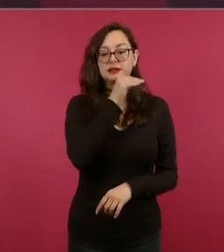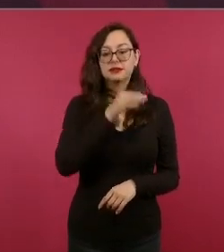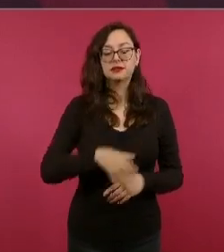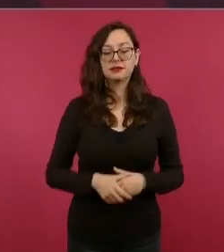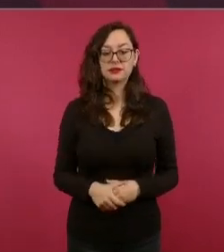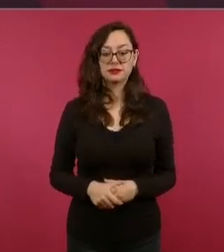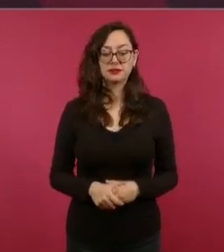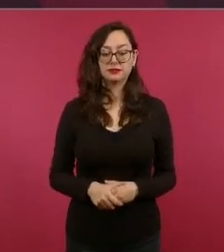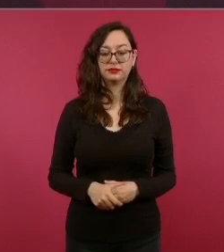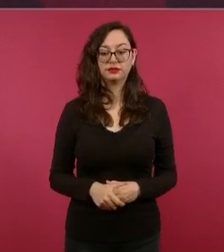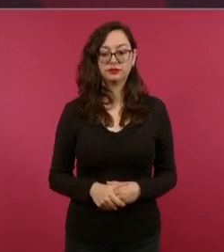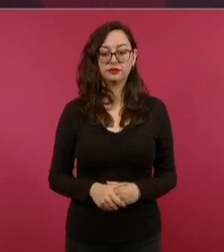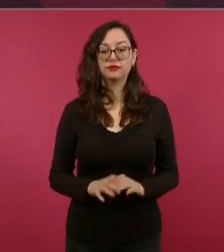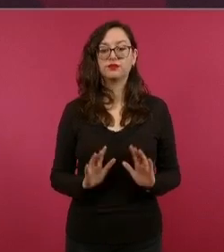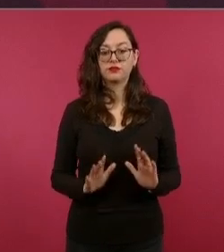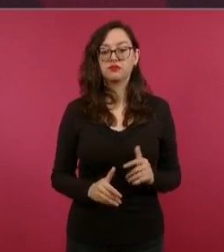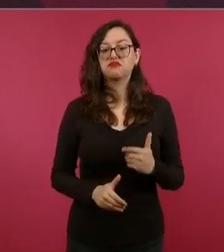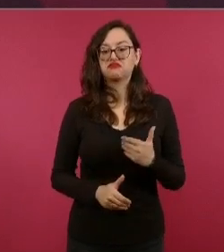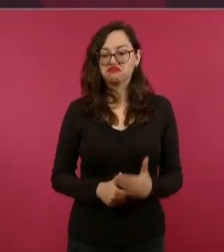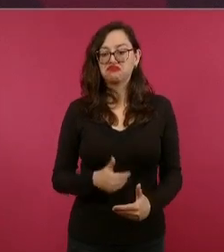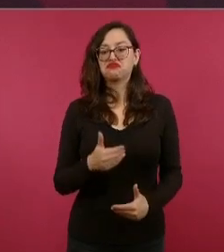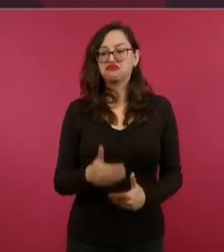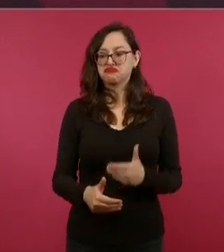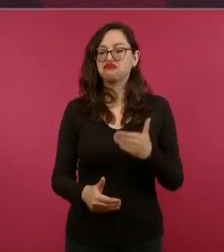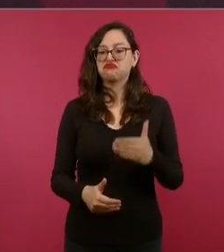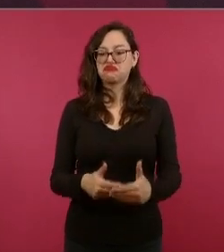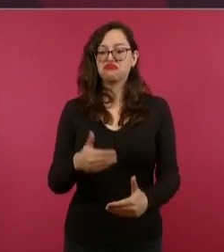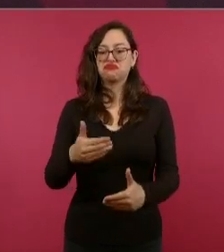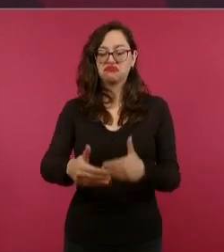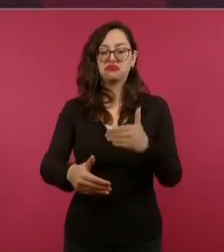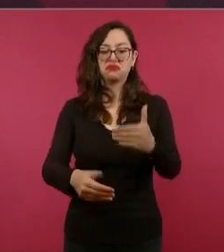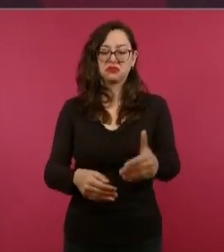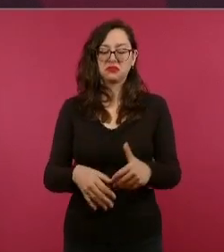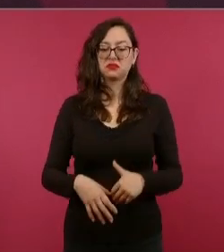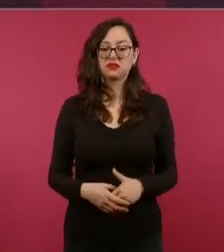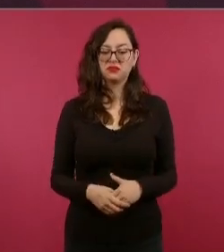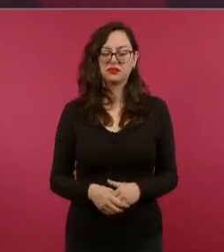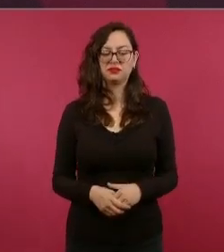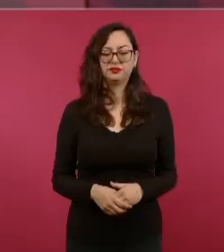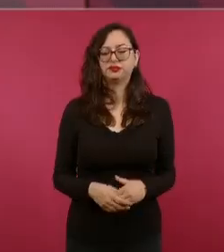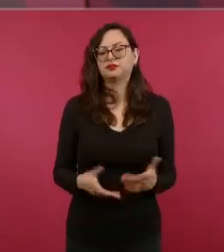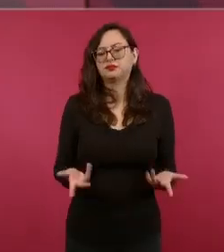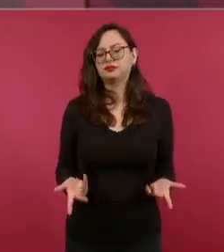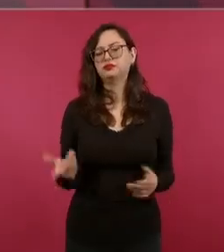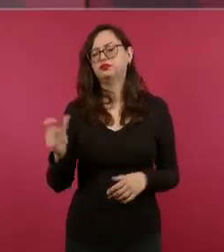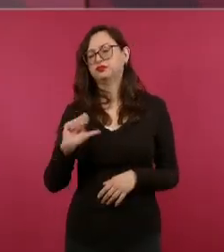Entonces, eso avanza. ¿Qué otra cuestión? Bueno, hay